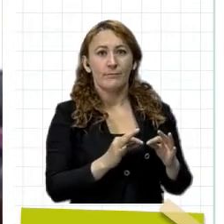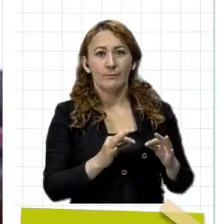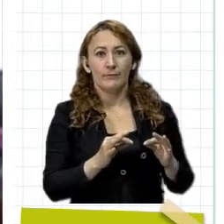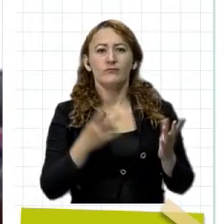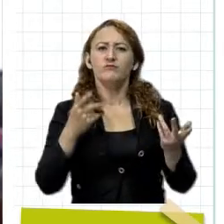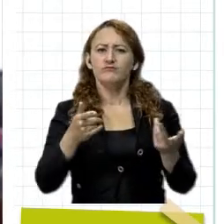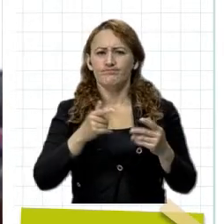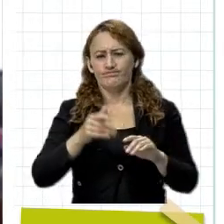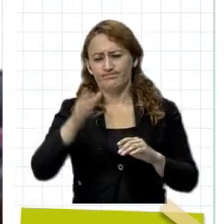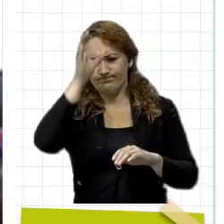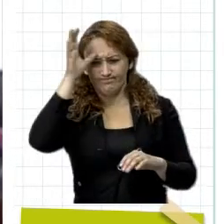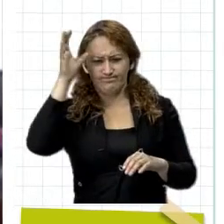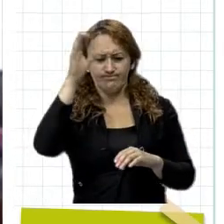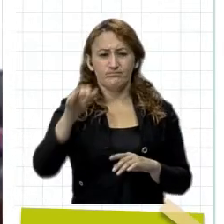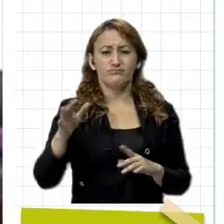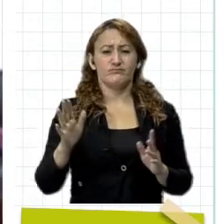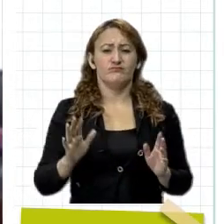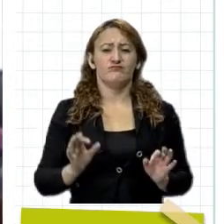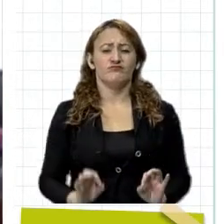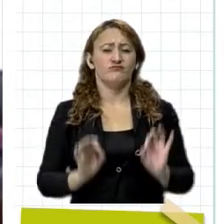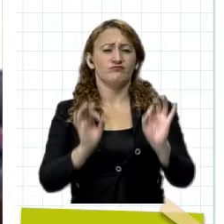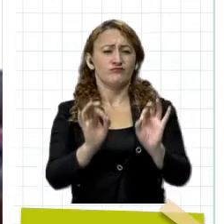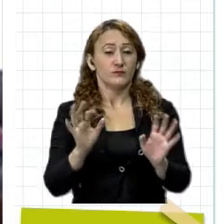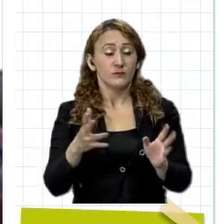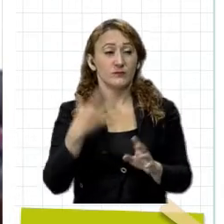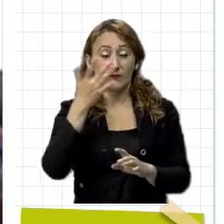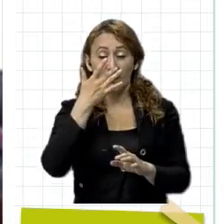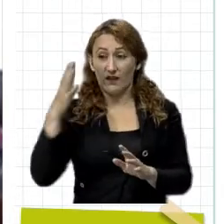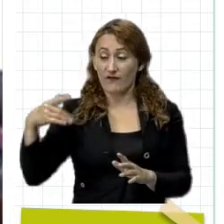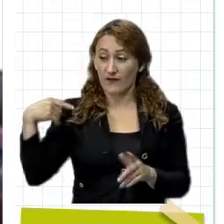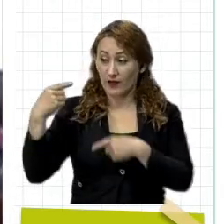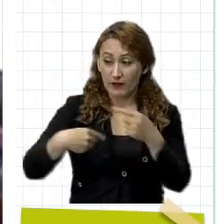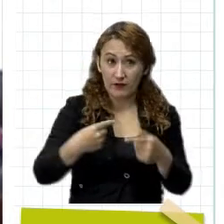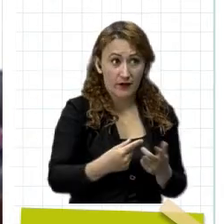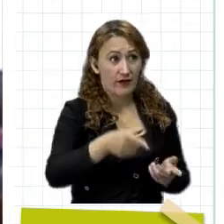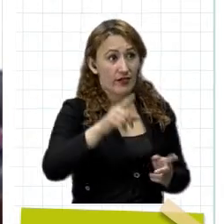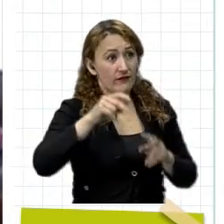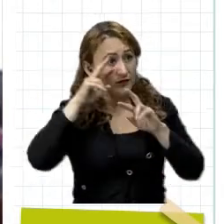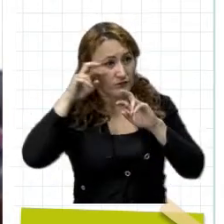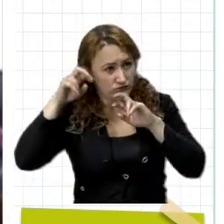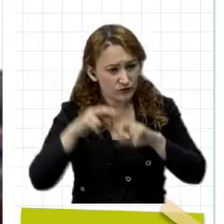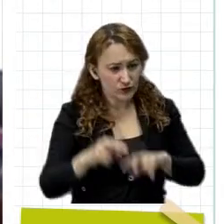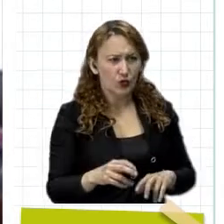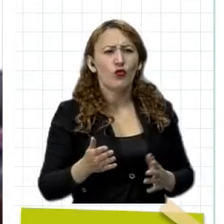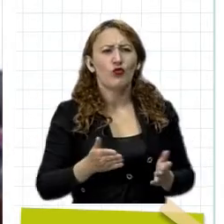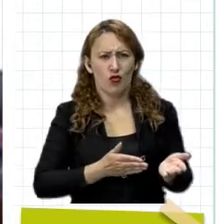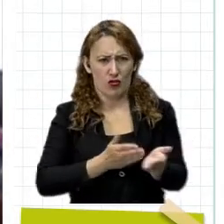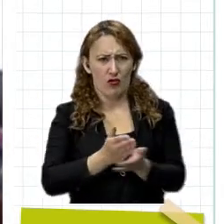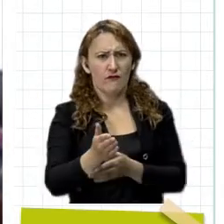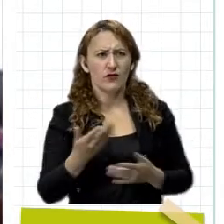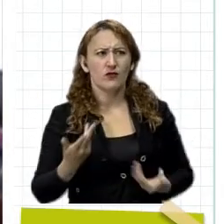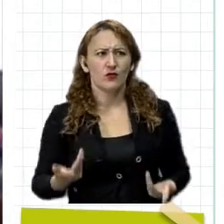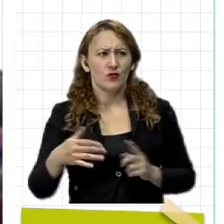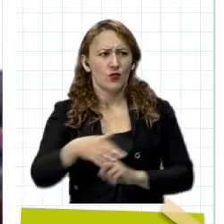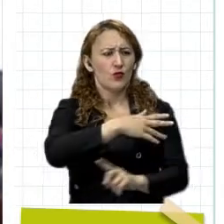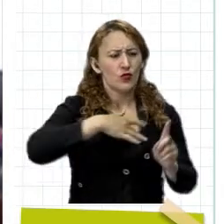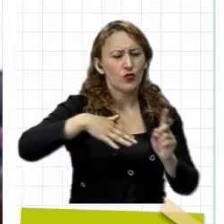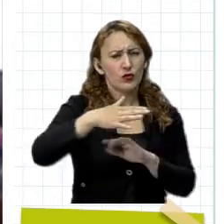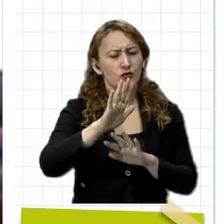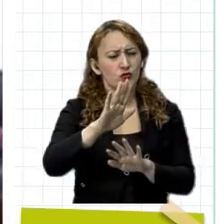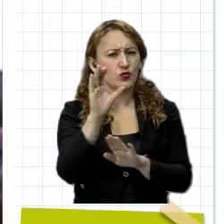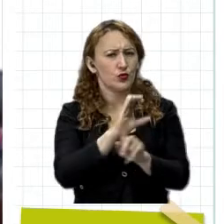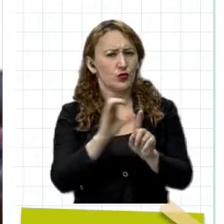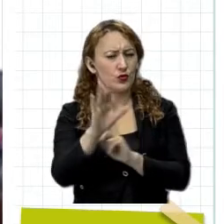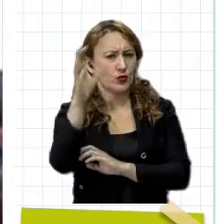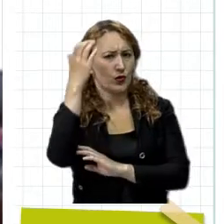estéticas de las culturas aborígenes o africanas debían estudiarse y aún se estudian en el contexto de la cultura